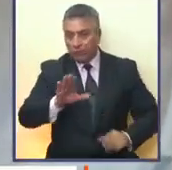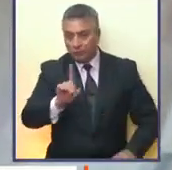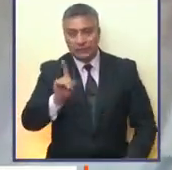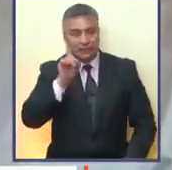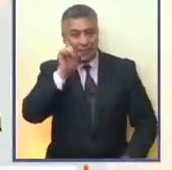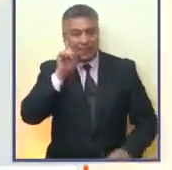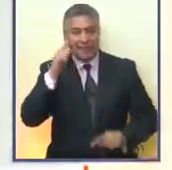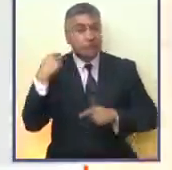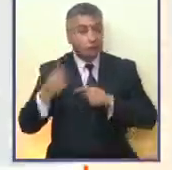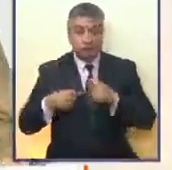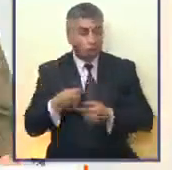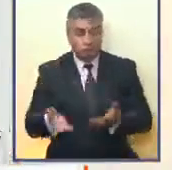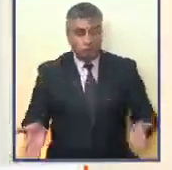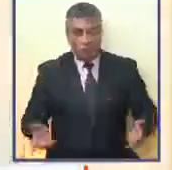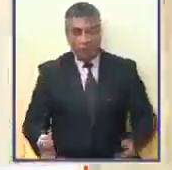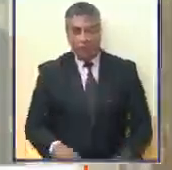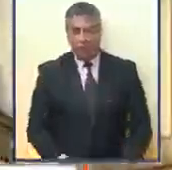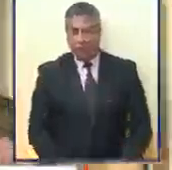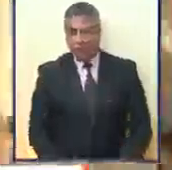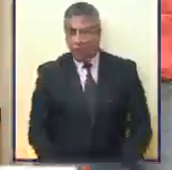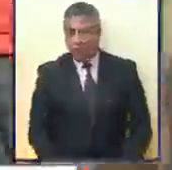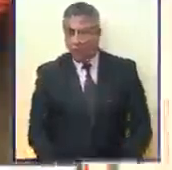historia pura.